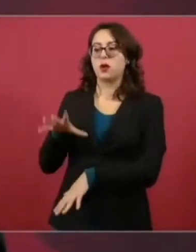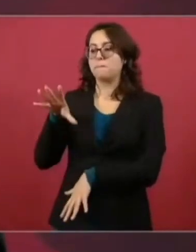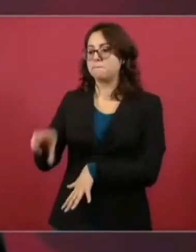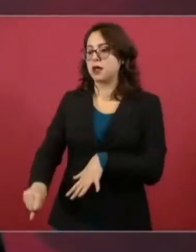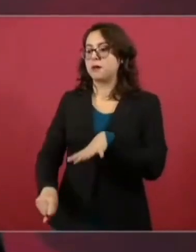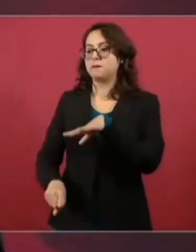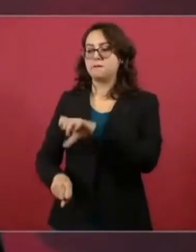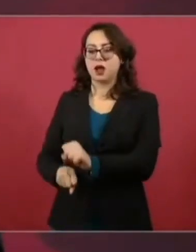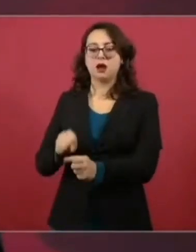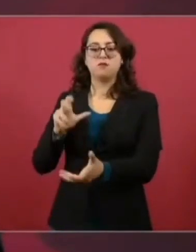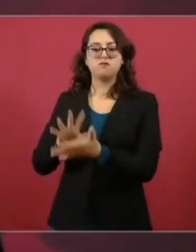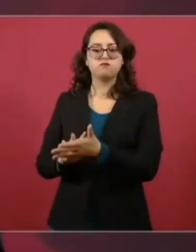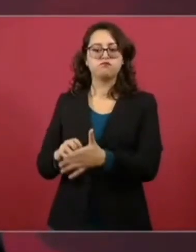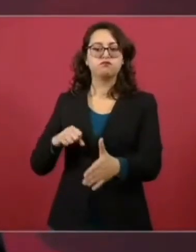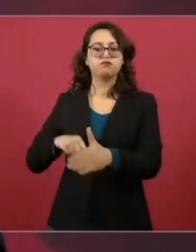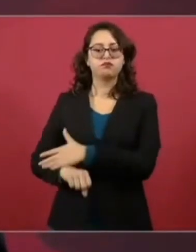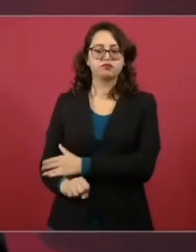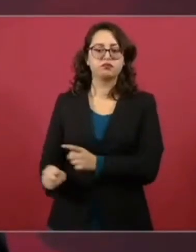los golpeaban.